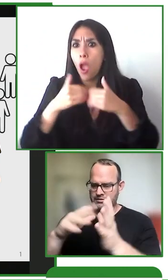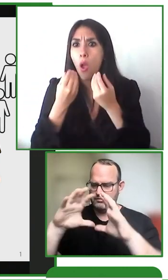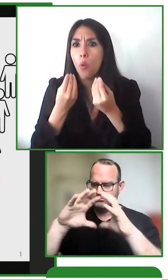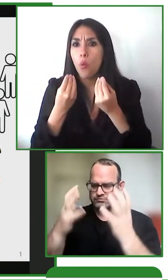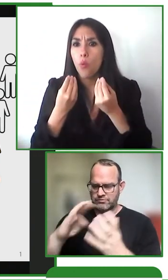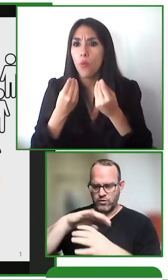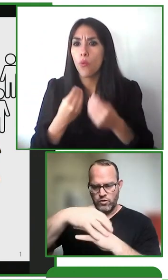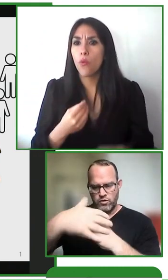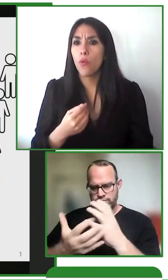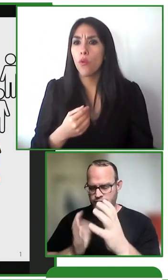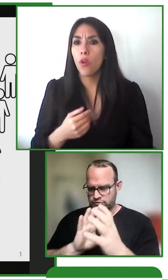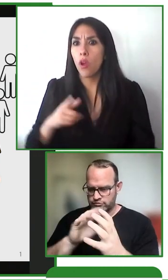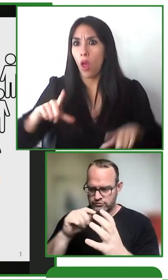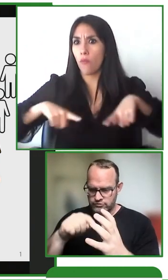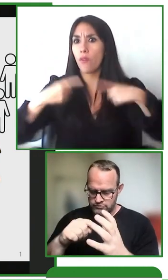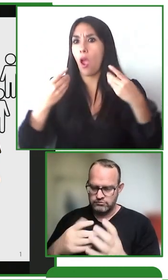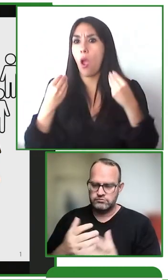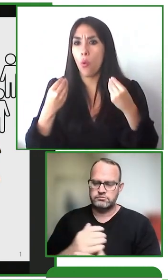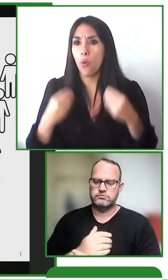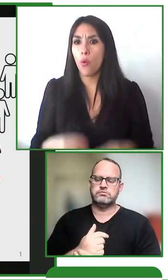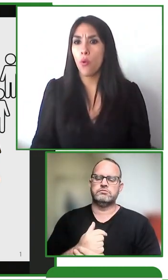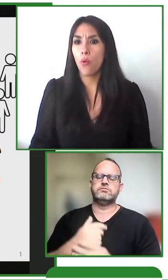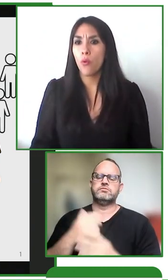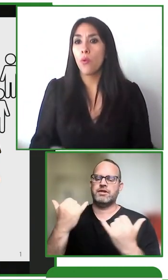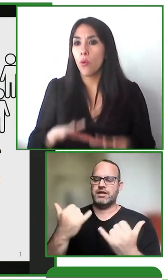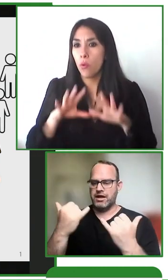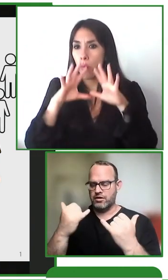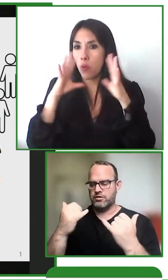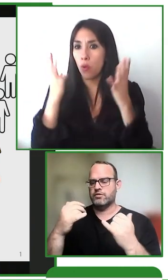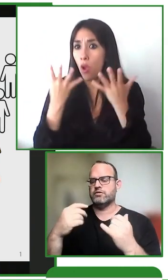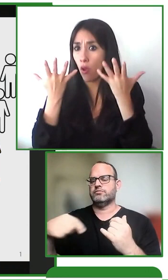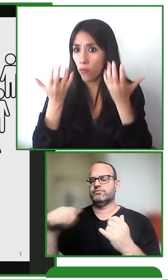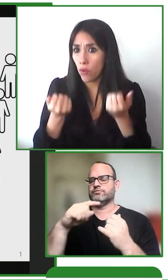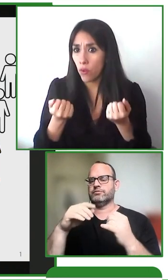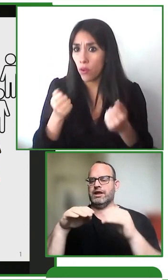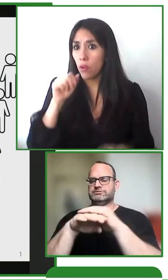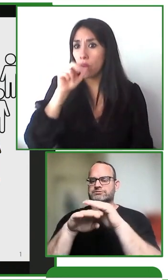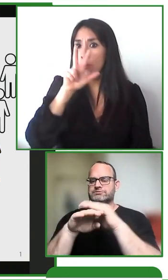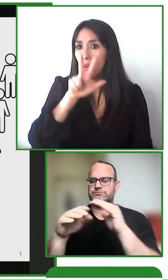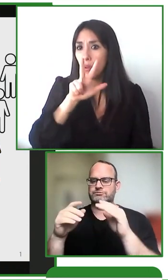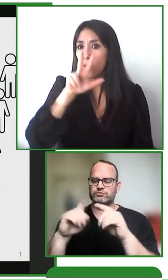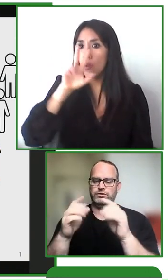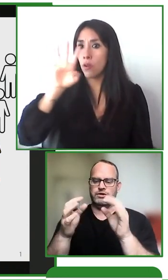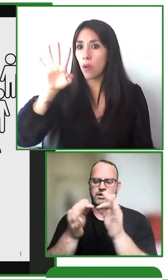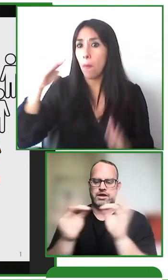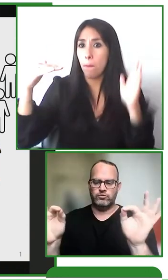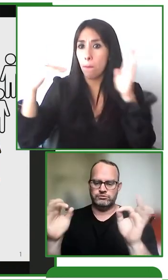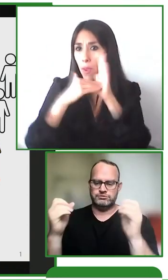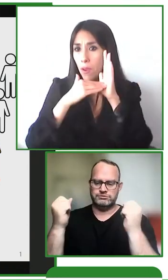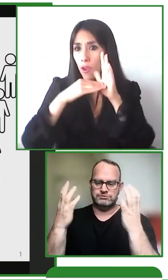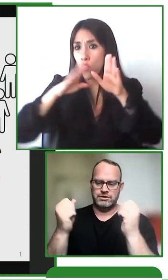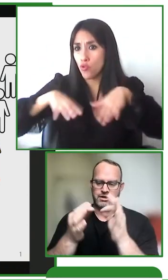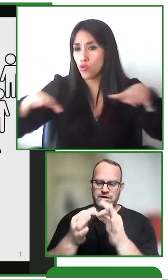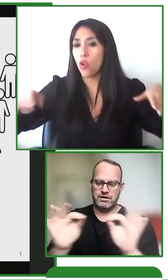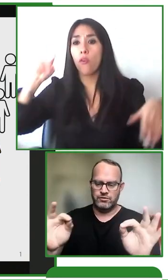En el mundo hay 34,000 niños sordos, 34 millones de niños sordos,